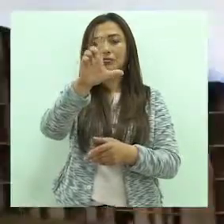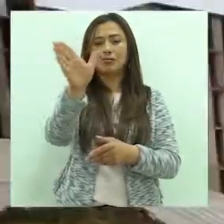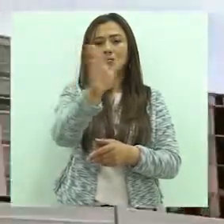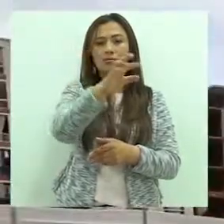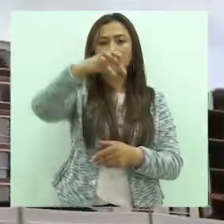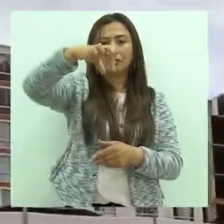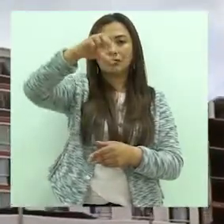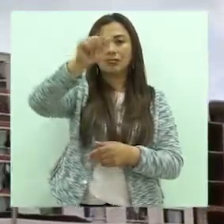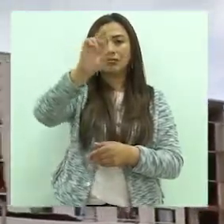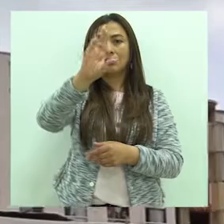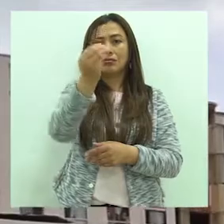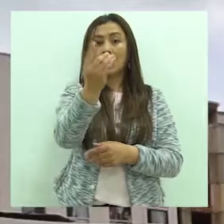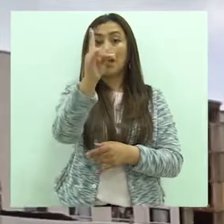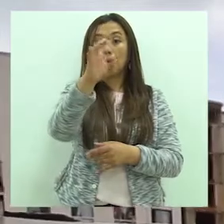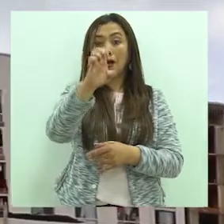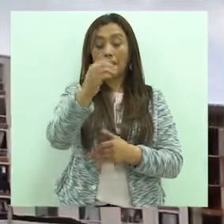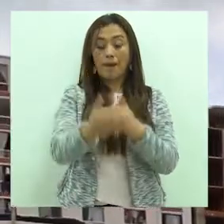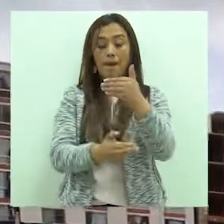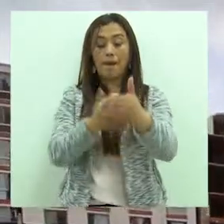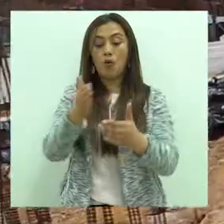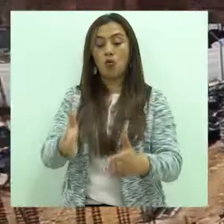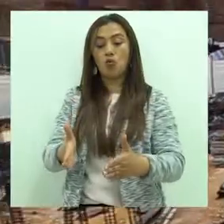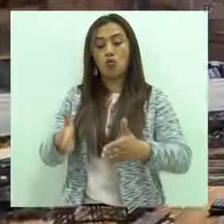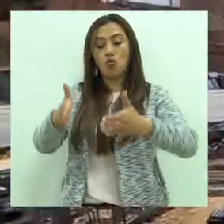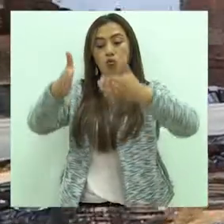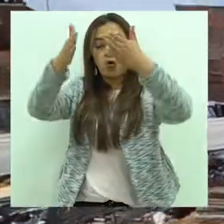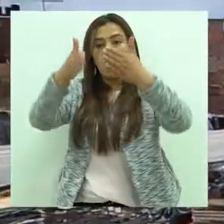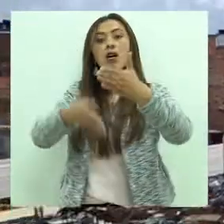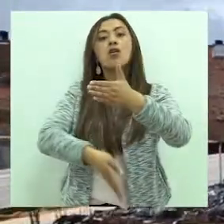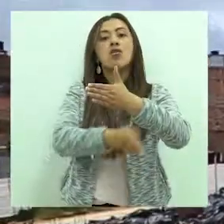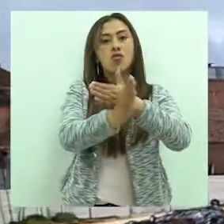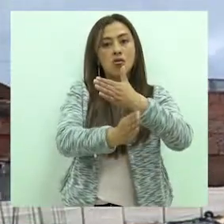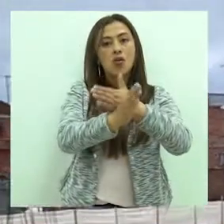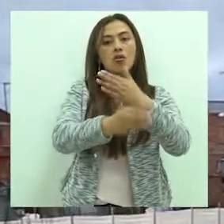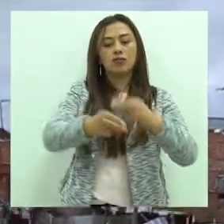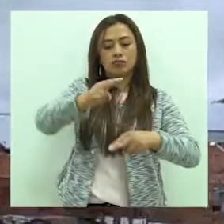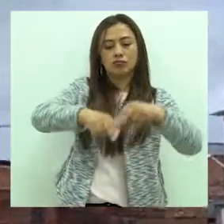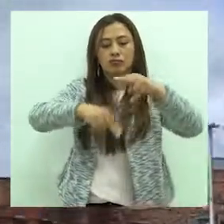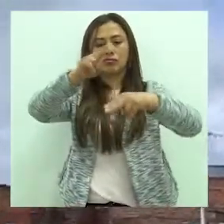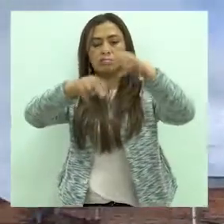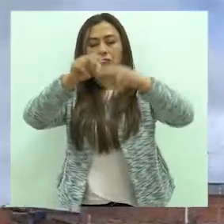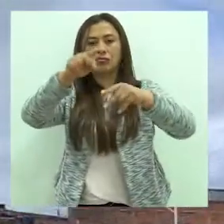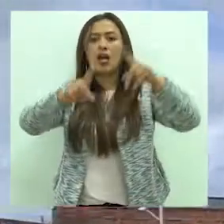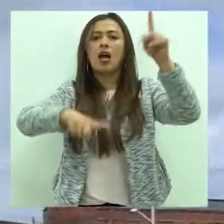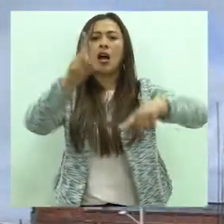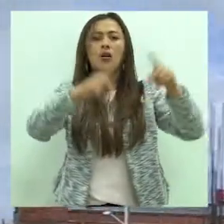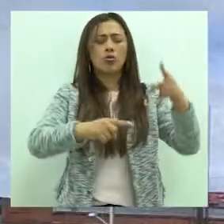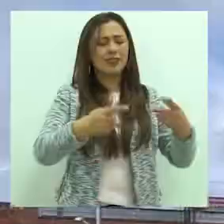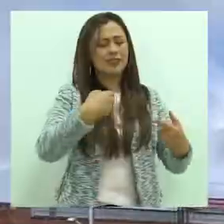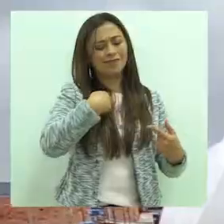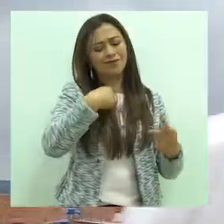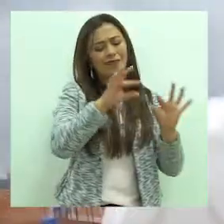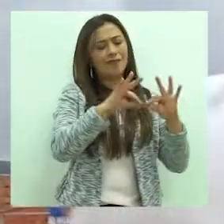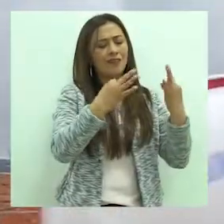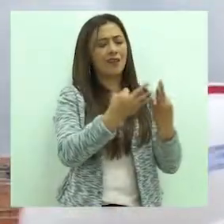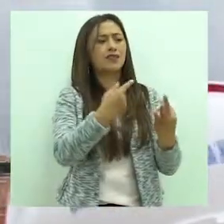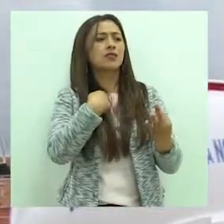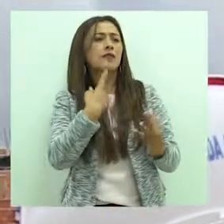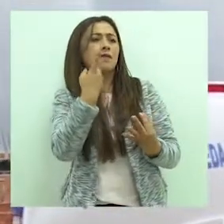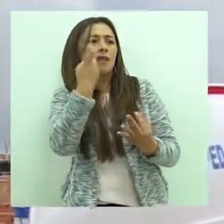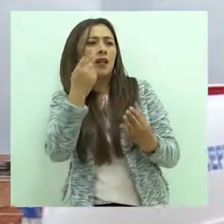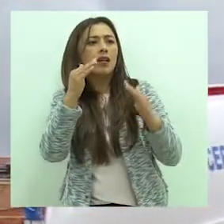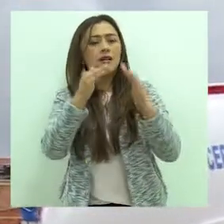Tunja en Equipo da a conocer el avance que ha tenido la construcción de las primeras soluciones de vivienda para las personas que se han visto afectadas con los